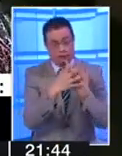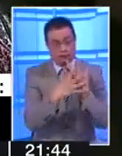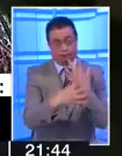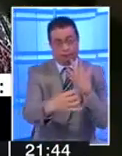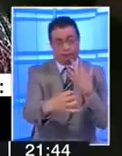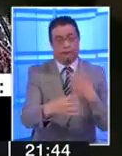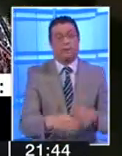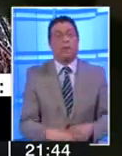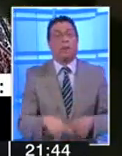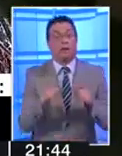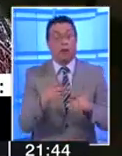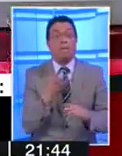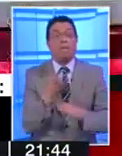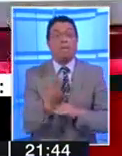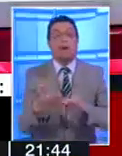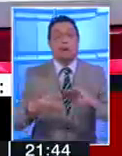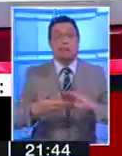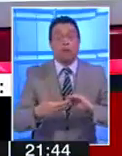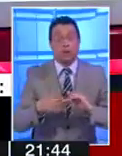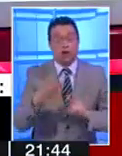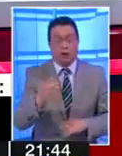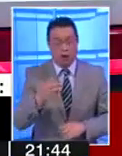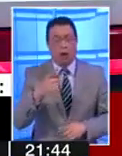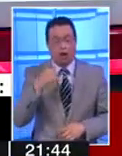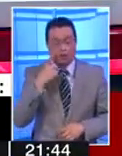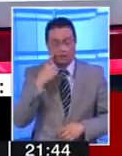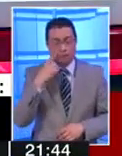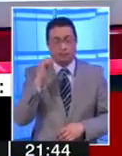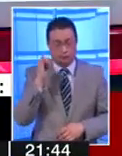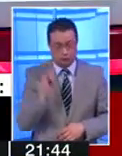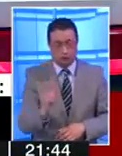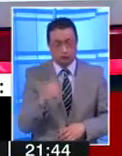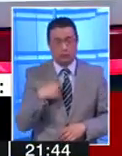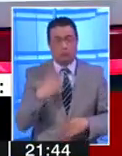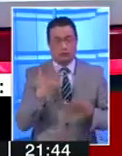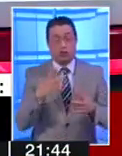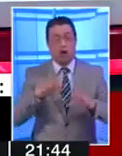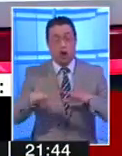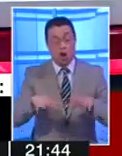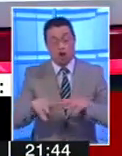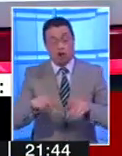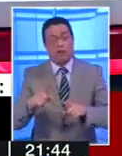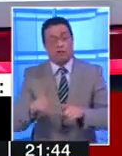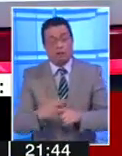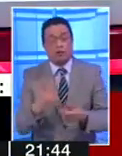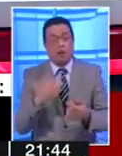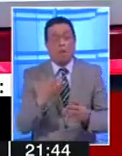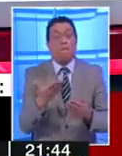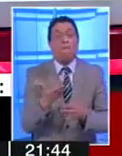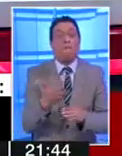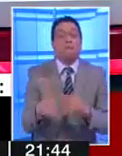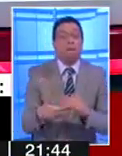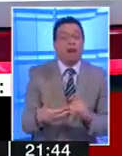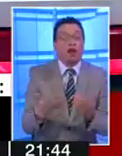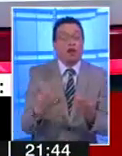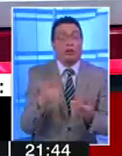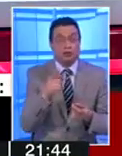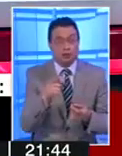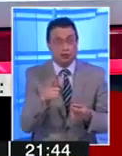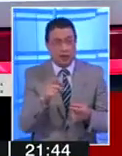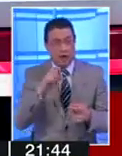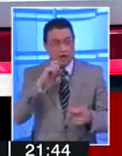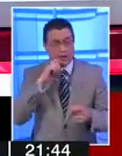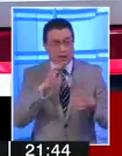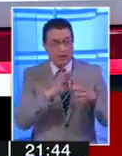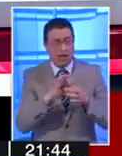cuando se pide perdón es porque se reconoce que se ejecutó un acto, digamos, si no, no habría cómo pedir perdón. La pregunta es si esto